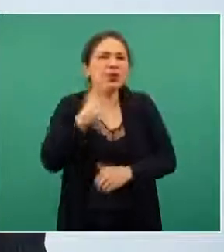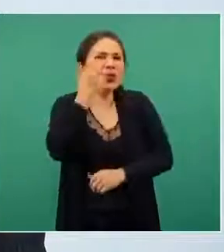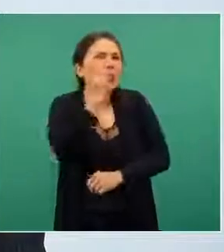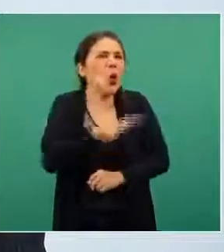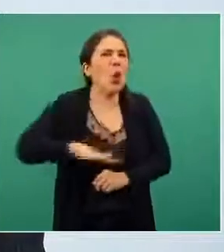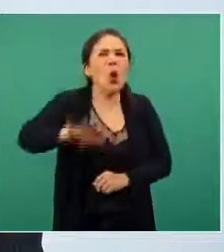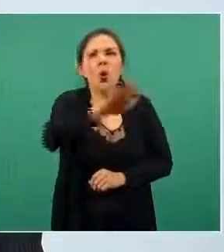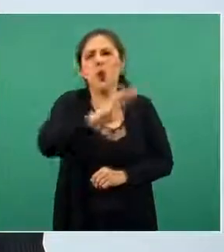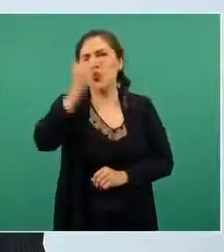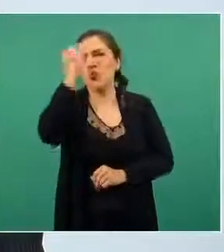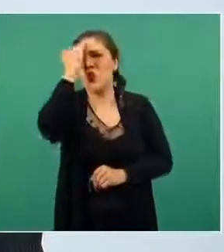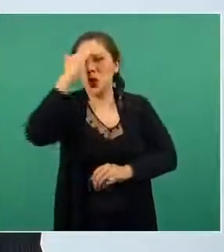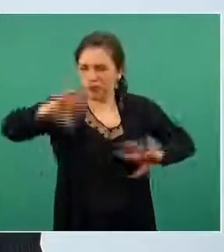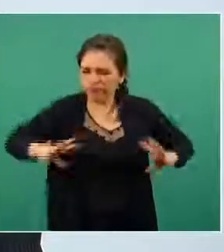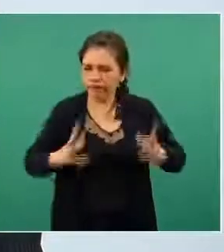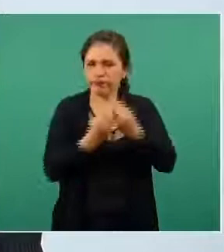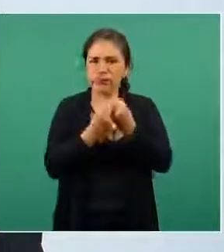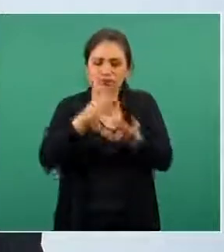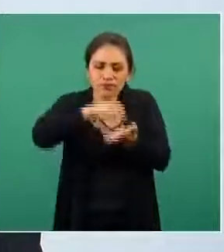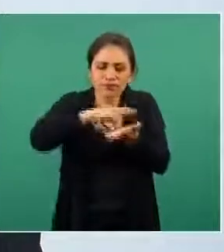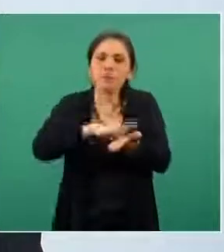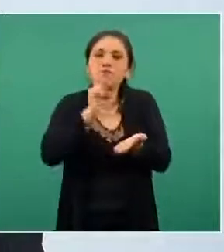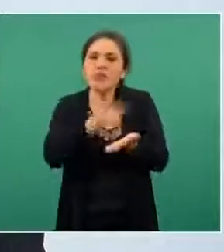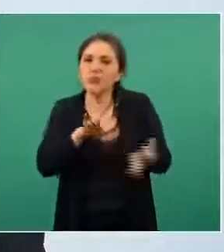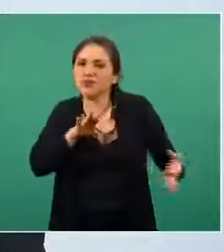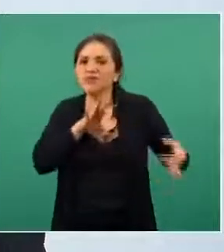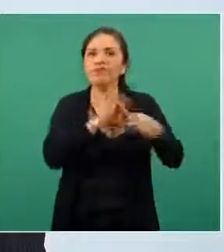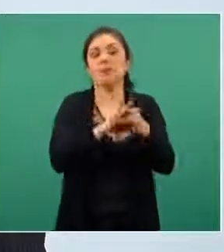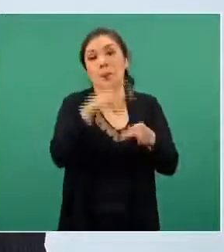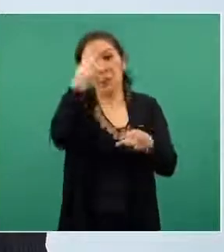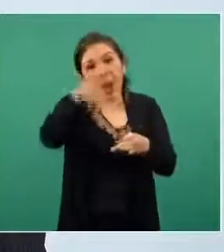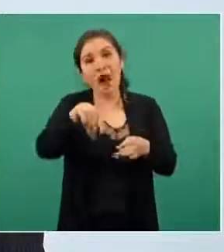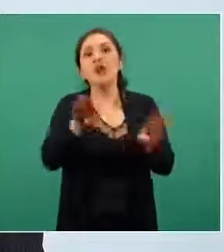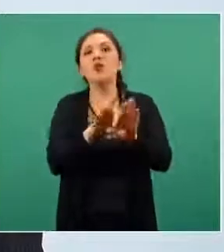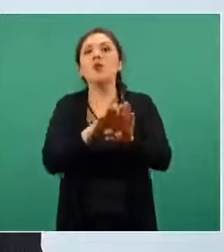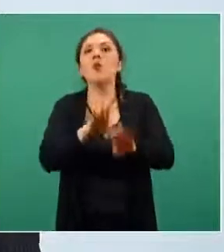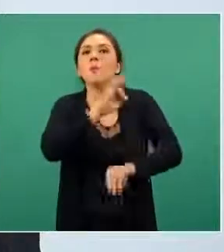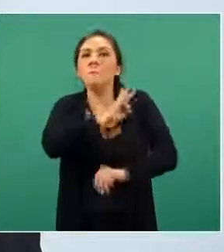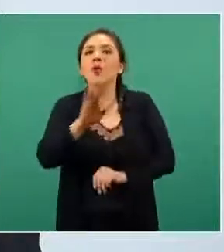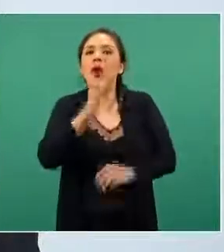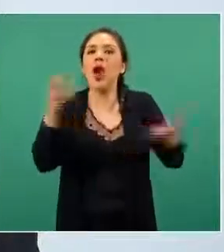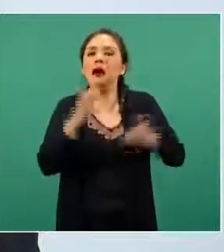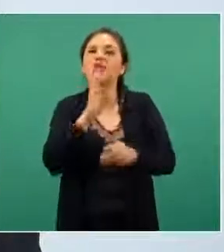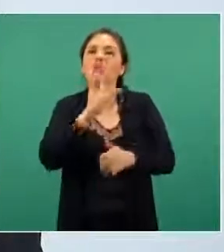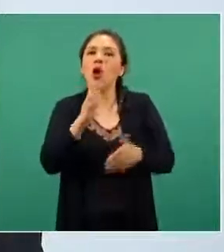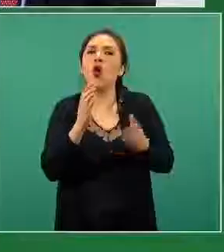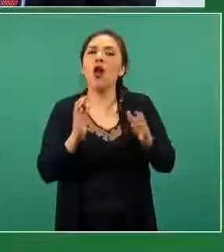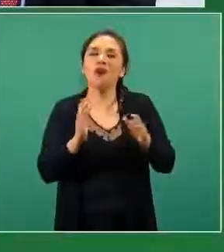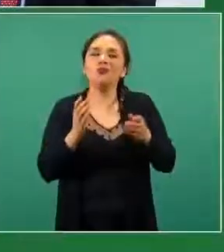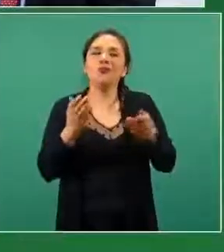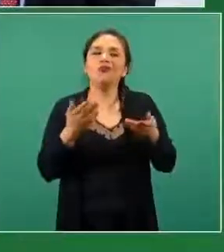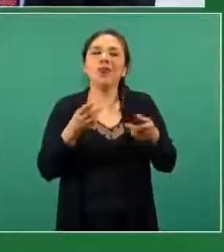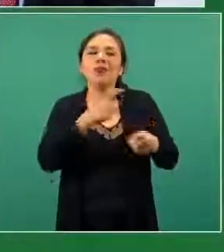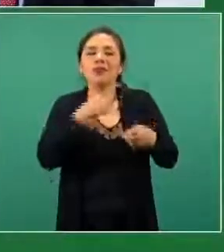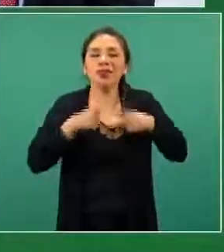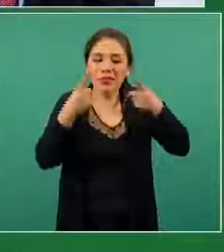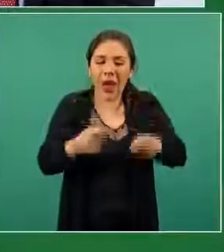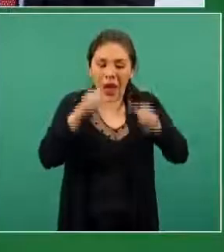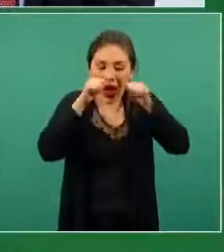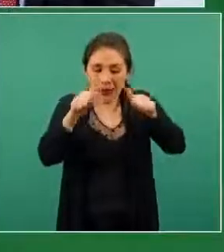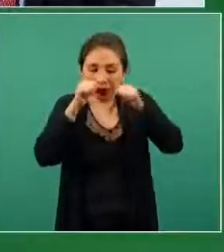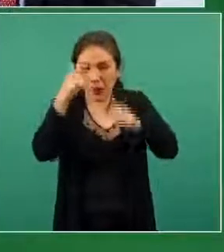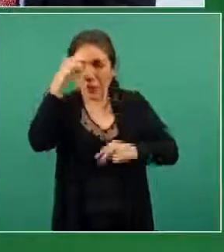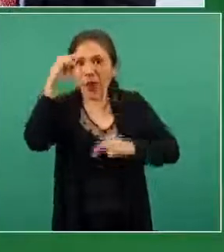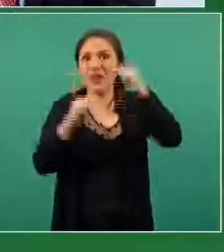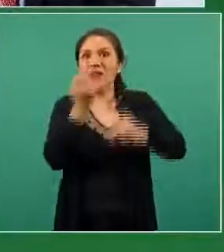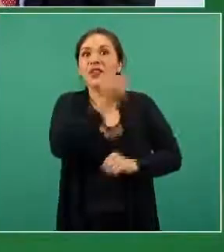hecho, lo conozca, se integre, justamente para tener un mejor acceso efectivo, que ya lo decíamos, mejorar el nivel de salud de la